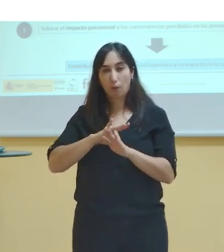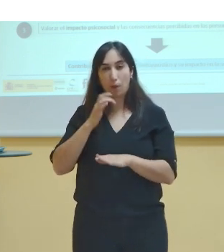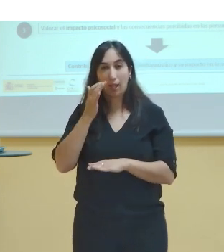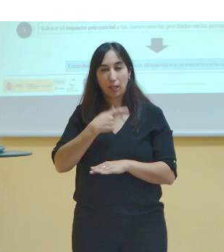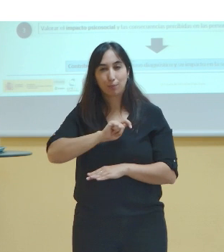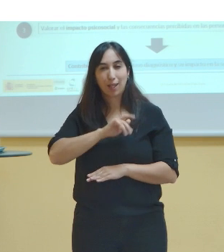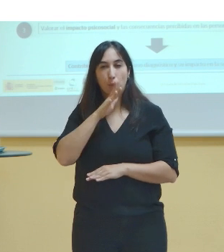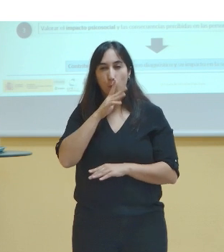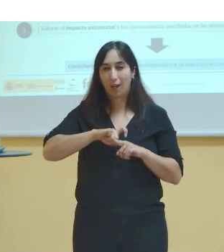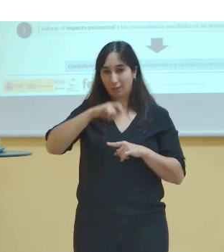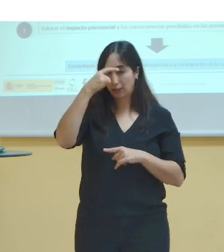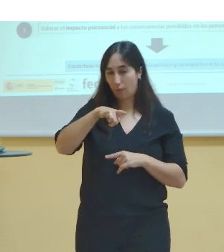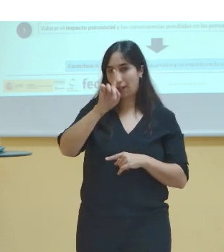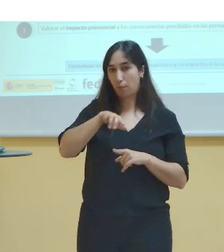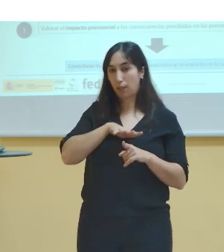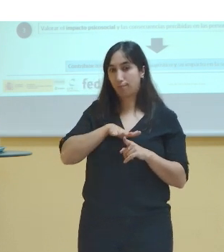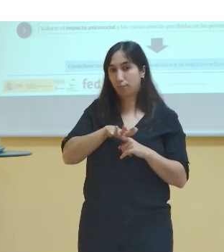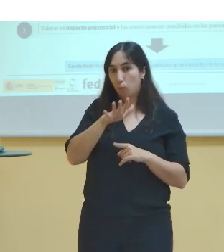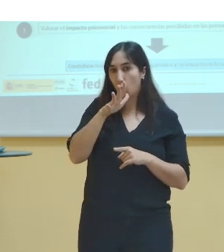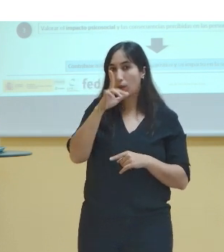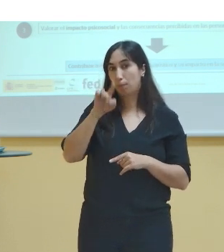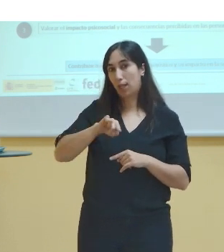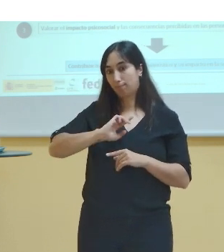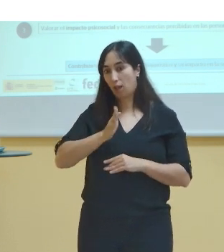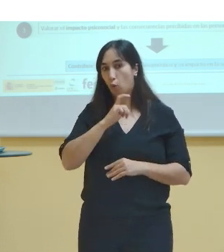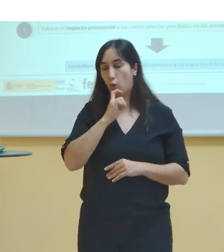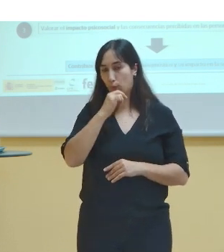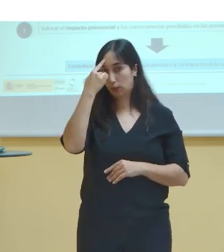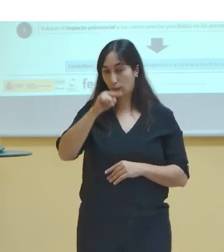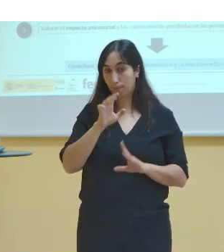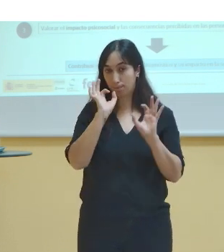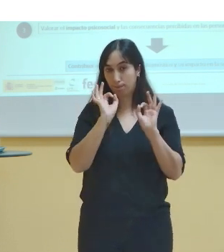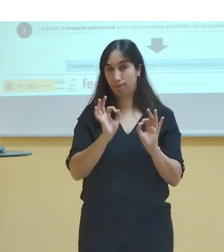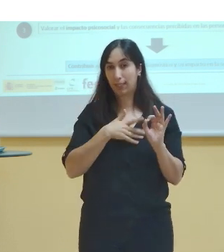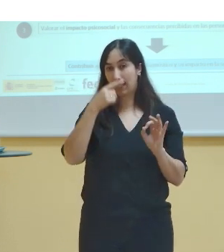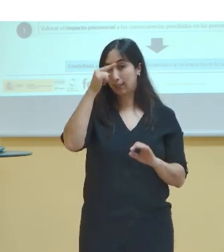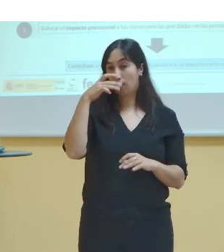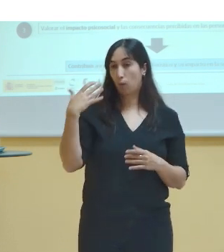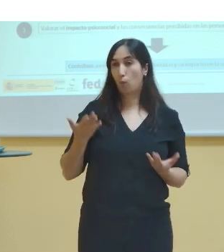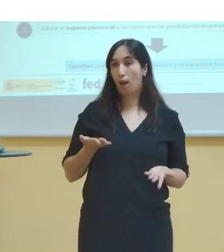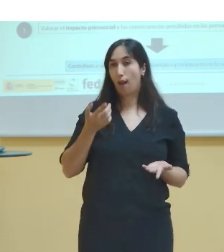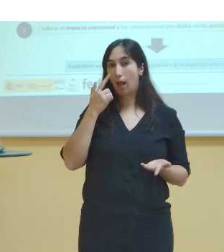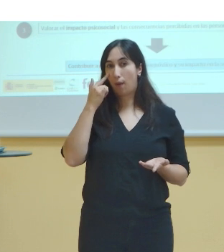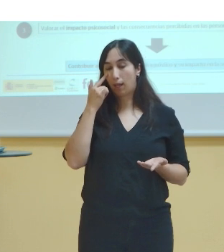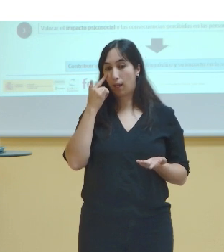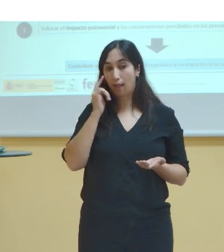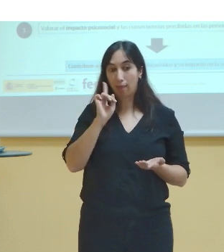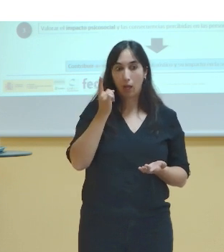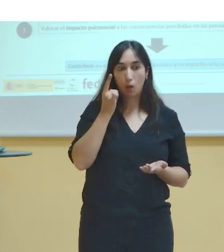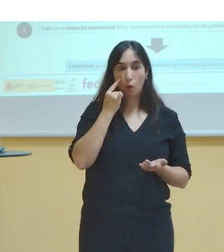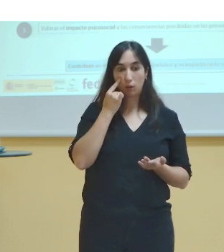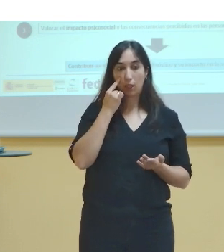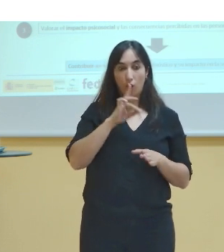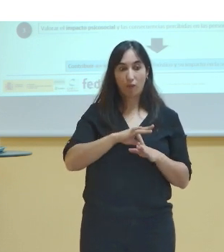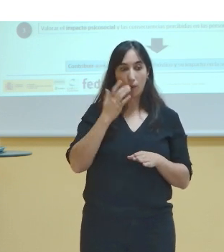España, conocer los determinantes y el impacto. Más concretamente, lo que queríamos era conocer cuánto tiempo se tarda en lograr el diagnóstico